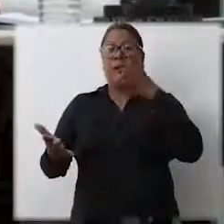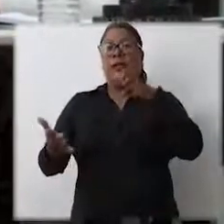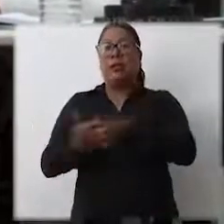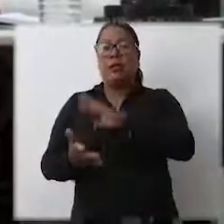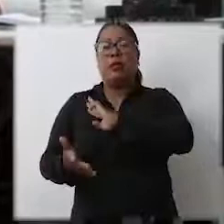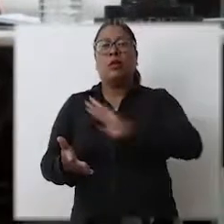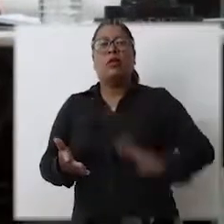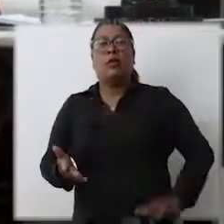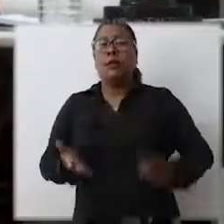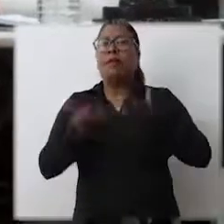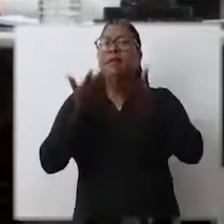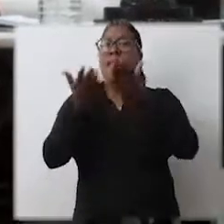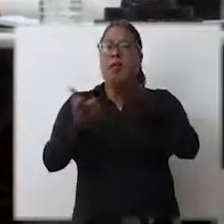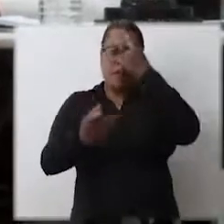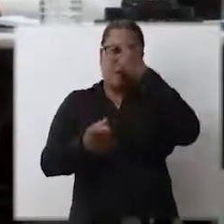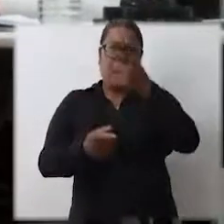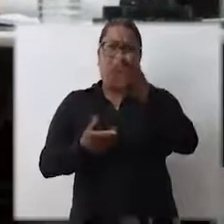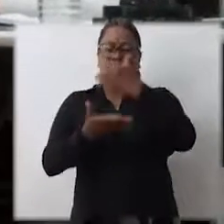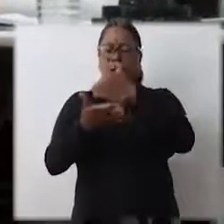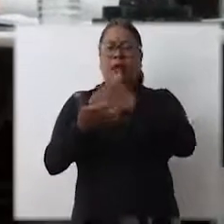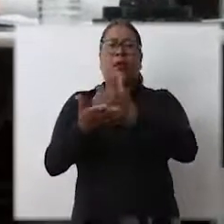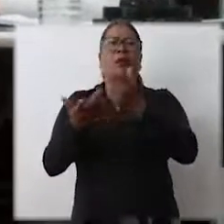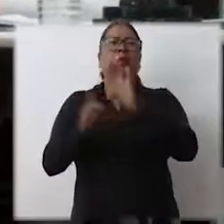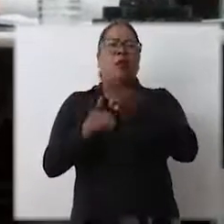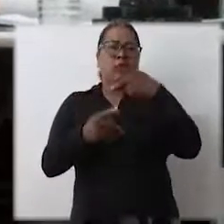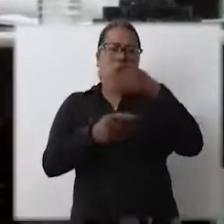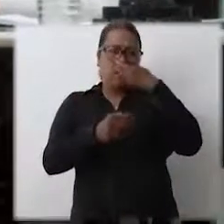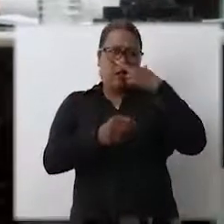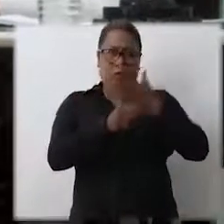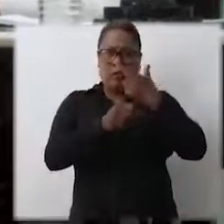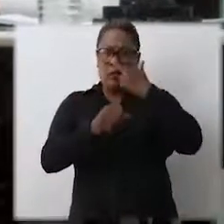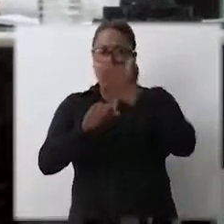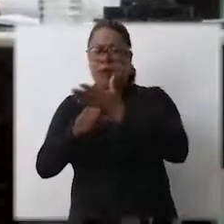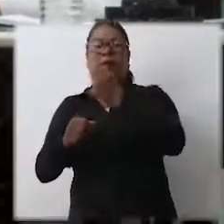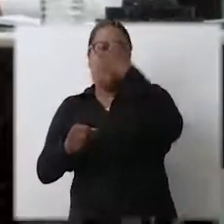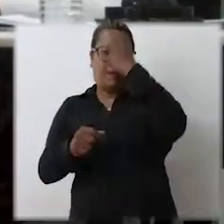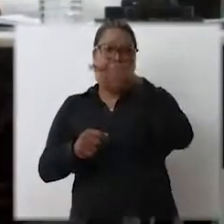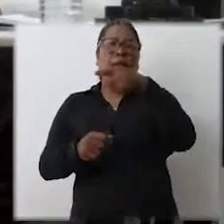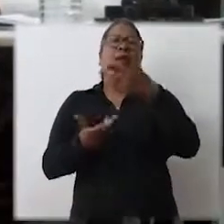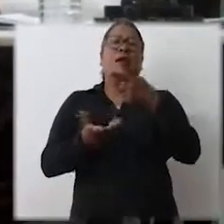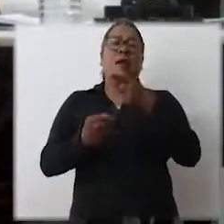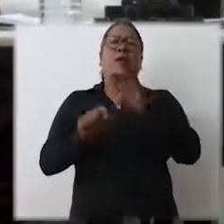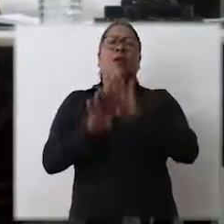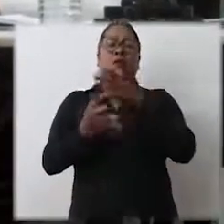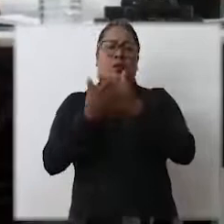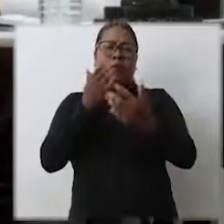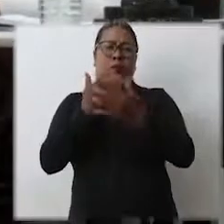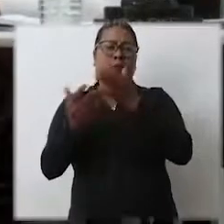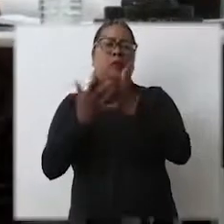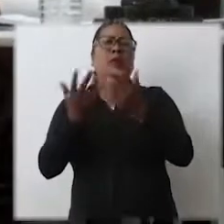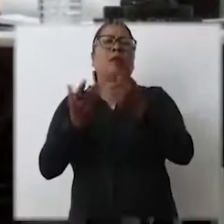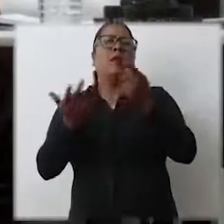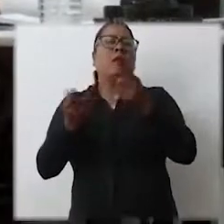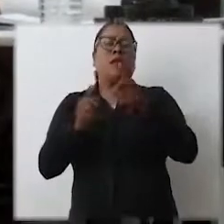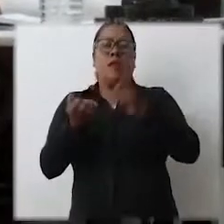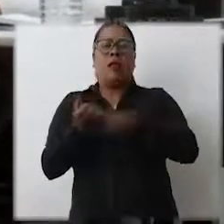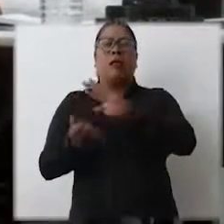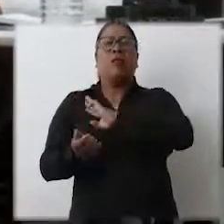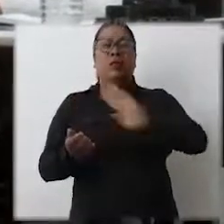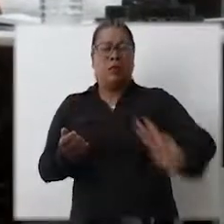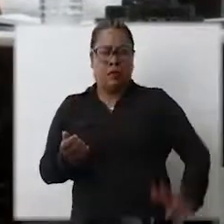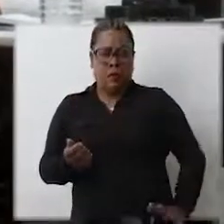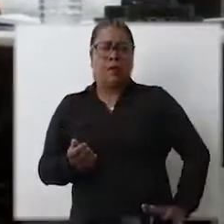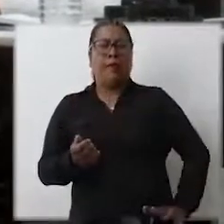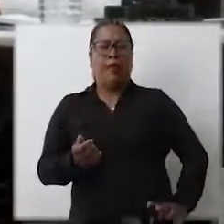por la Agencia de Candiani, el ciudadano Guillermo Flores García; por la Agencia de San Juan Chapultepec, el ciudadano Máximo Sánchez